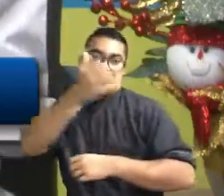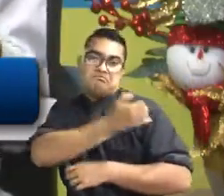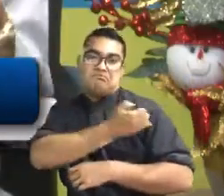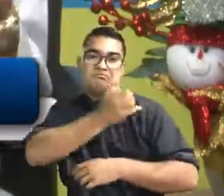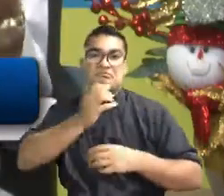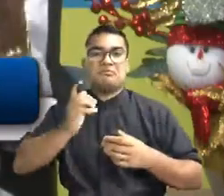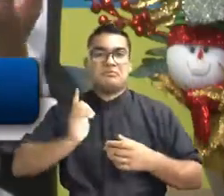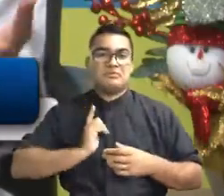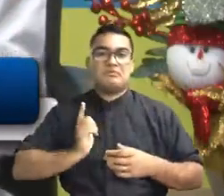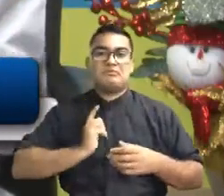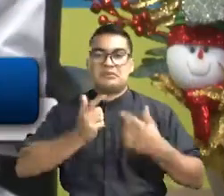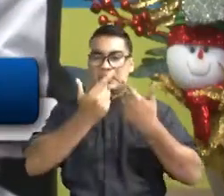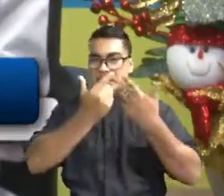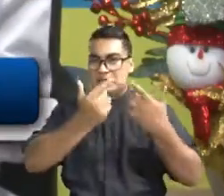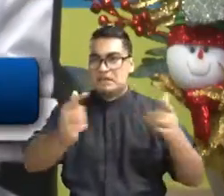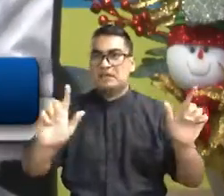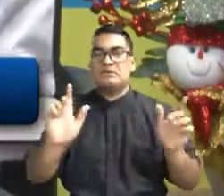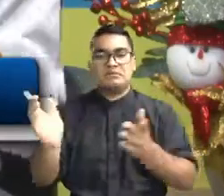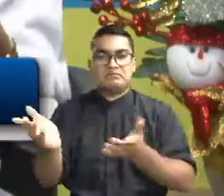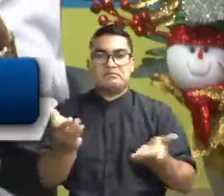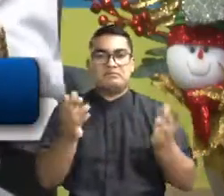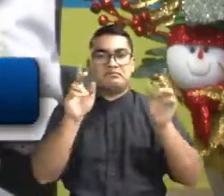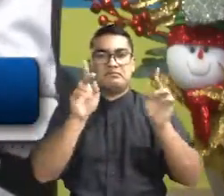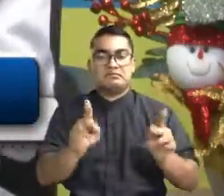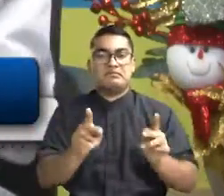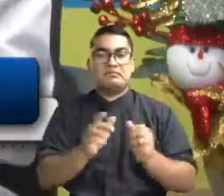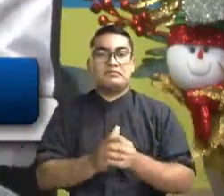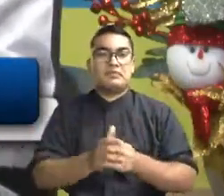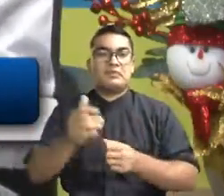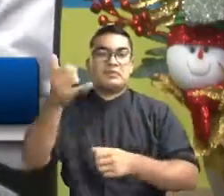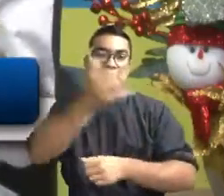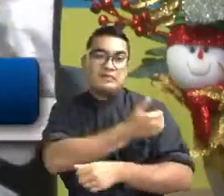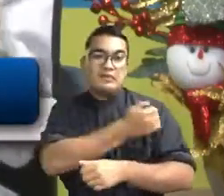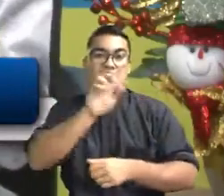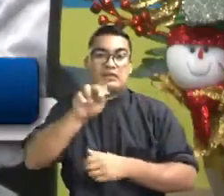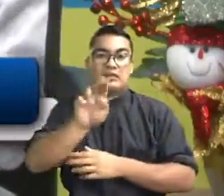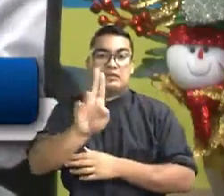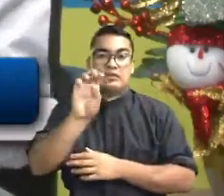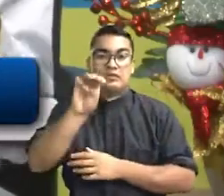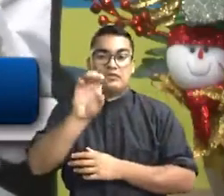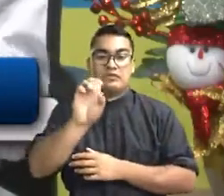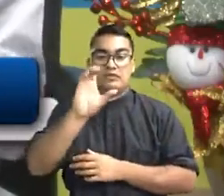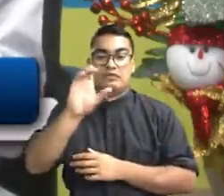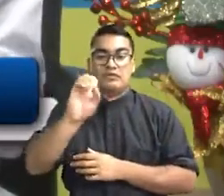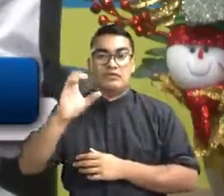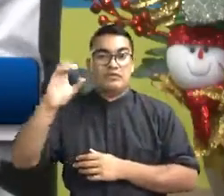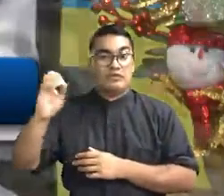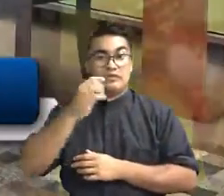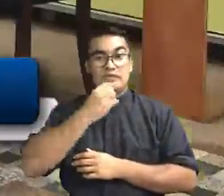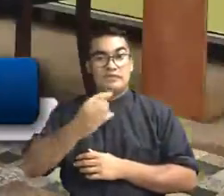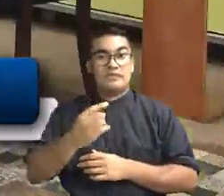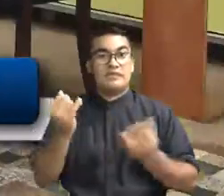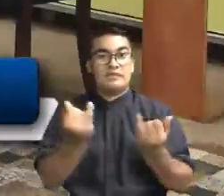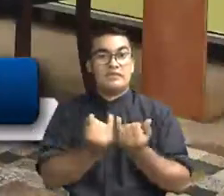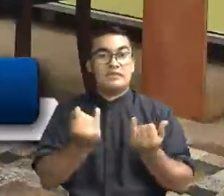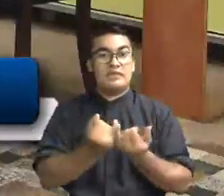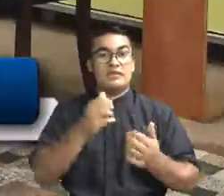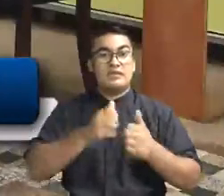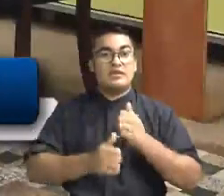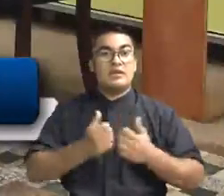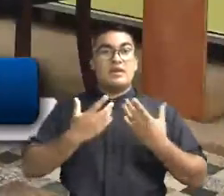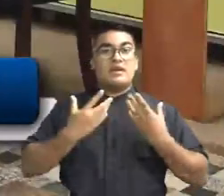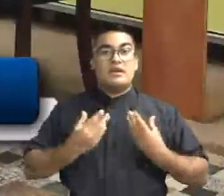tenemos accesible a la población, la vacuna para el neumococo. Estos pacientes, como nos hacen frecuentemente infecciones